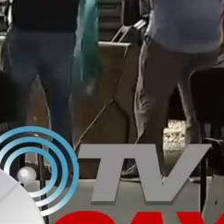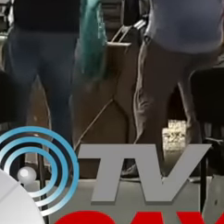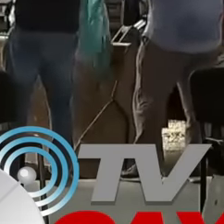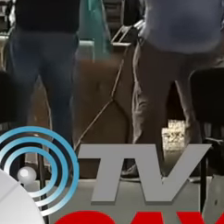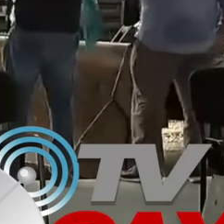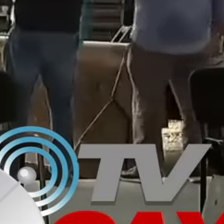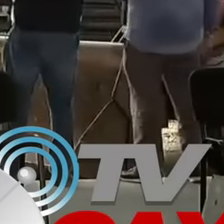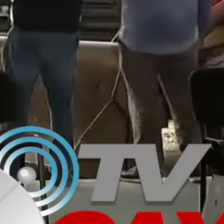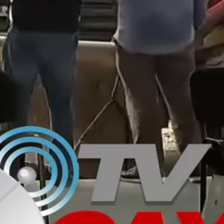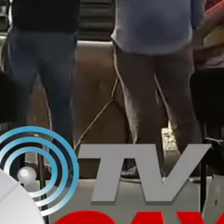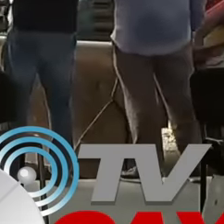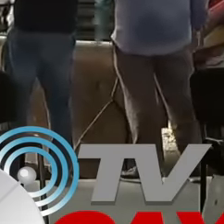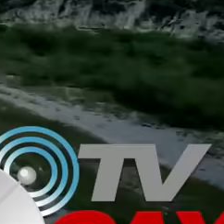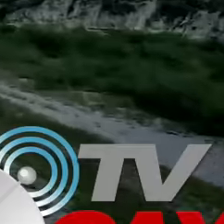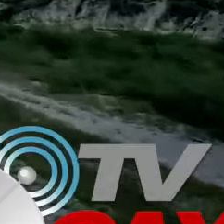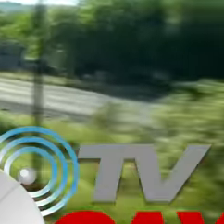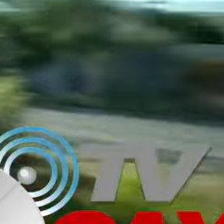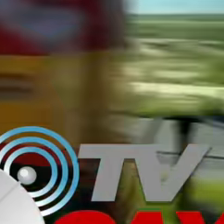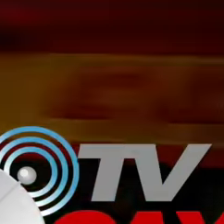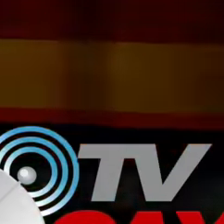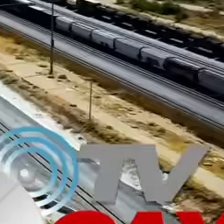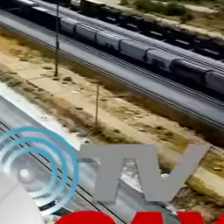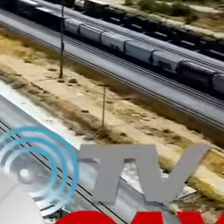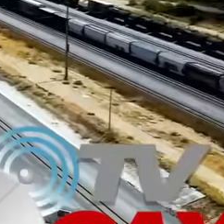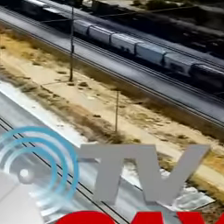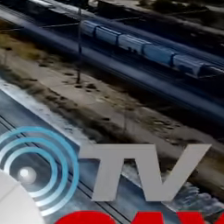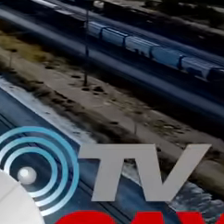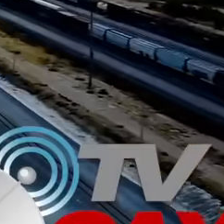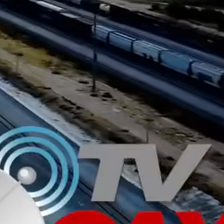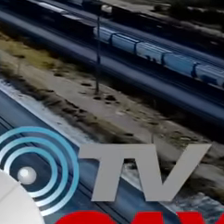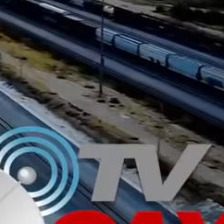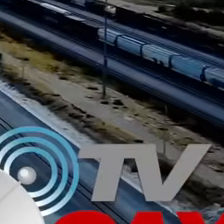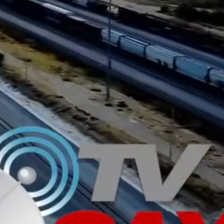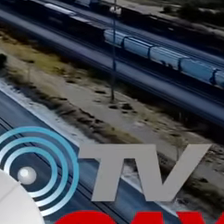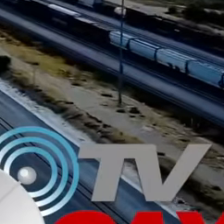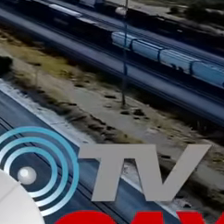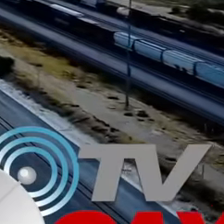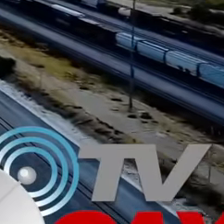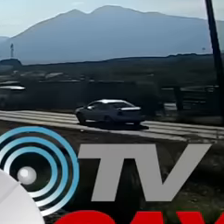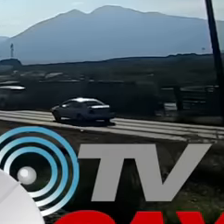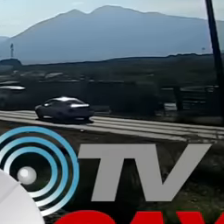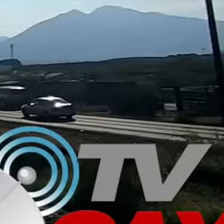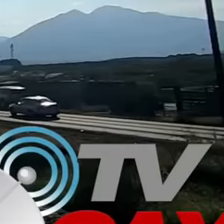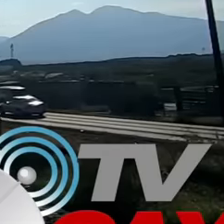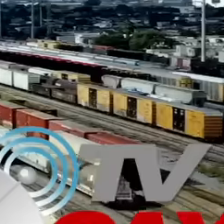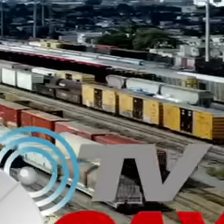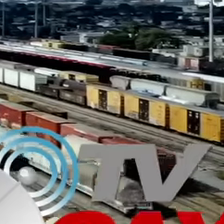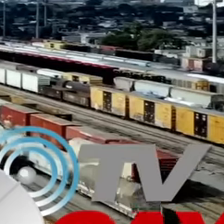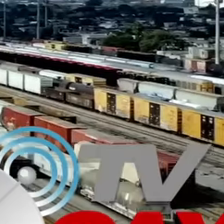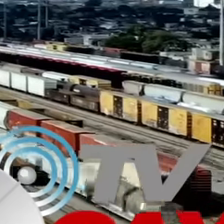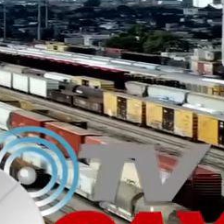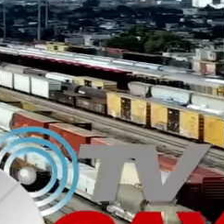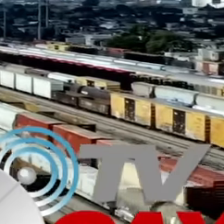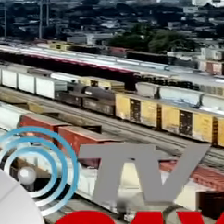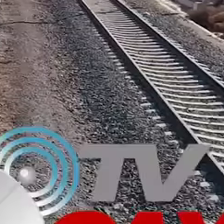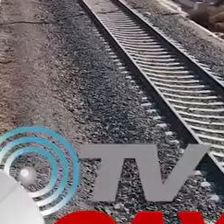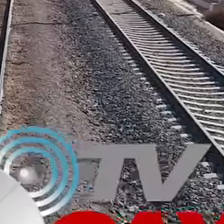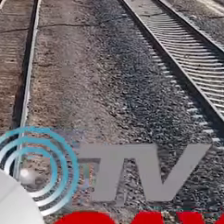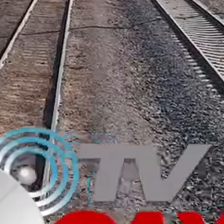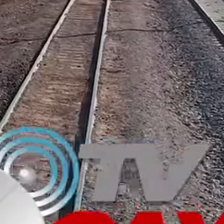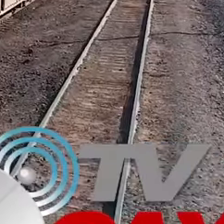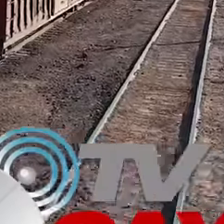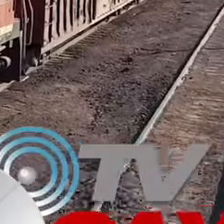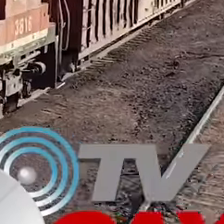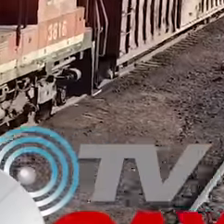México a las dos principales empresas con concesiones de ferrocarriles de carga, Ferromex y